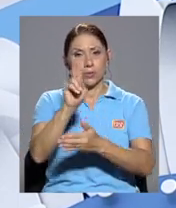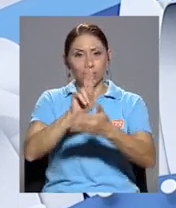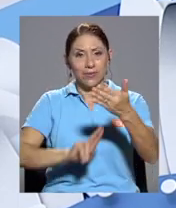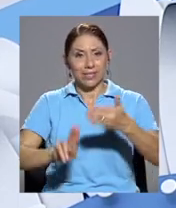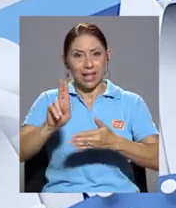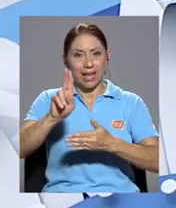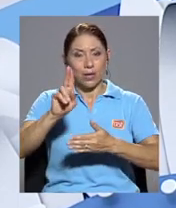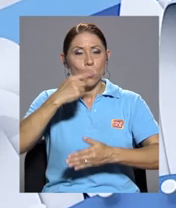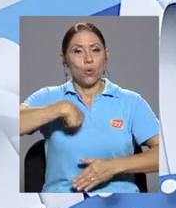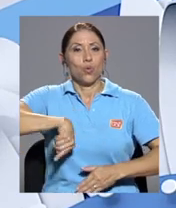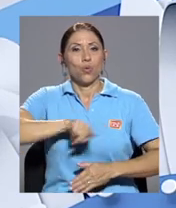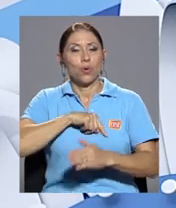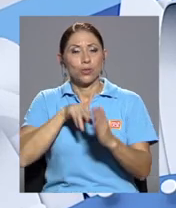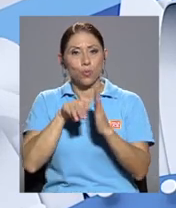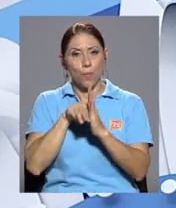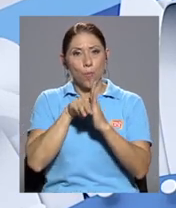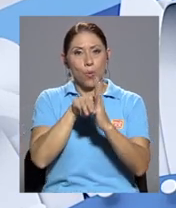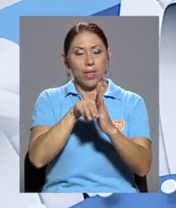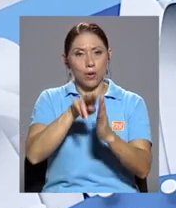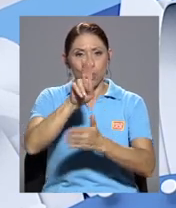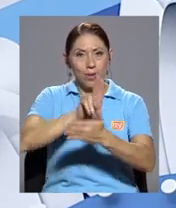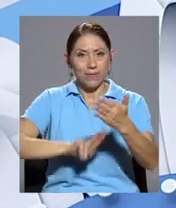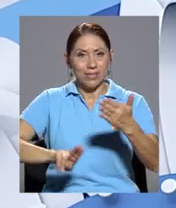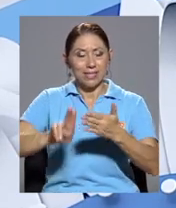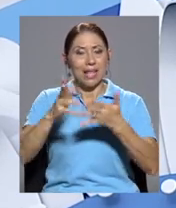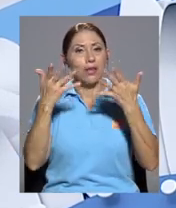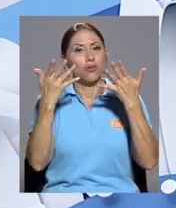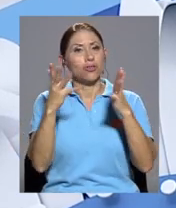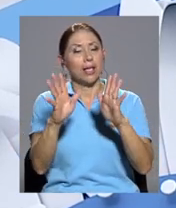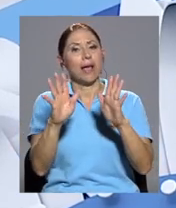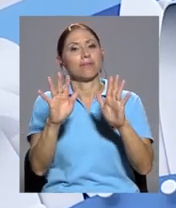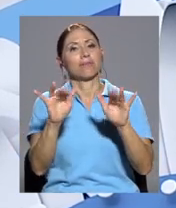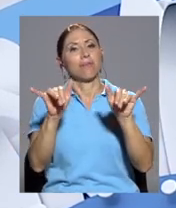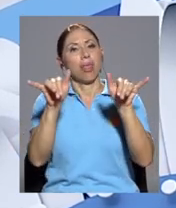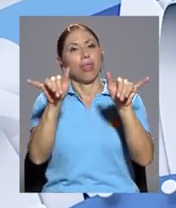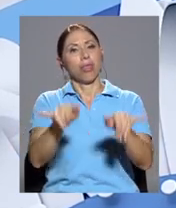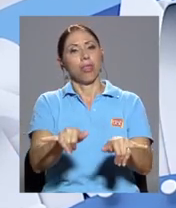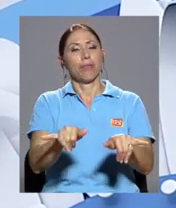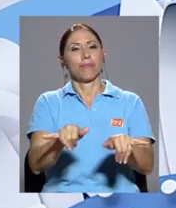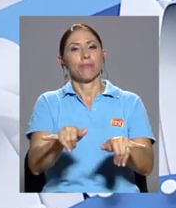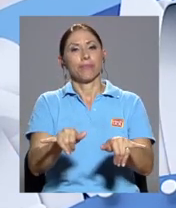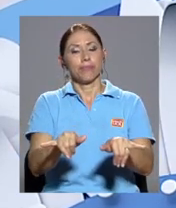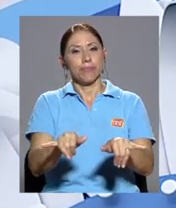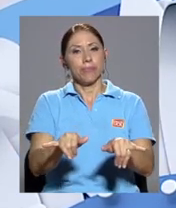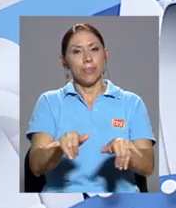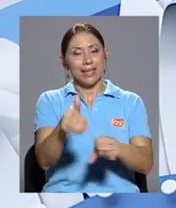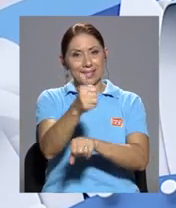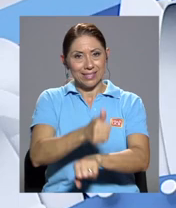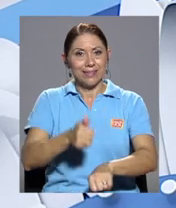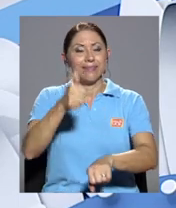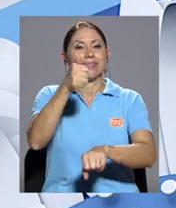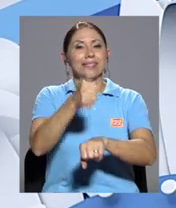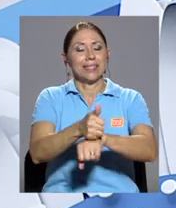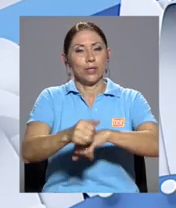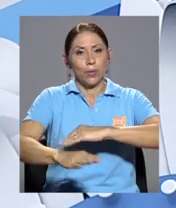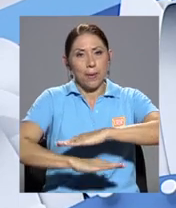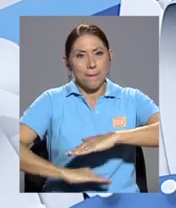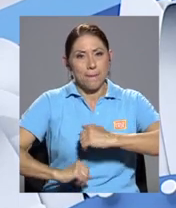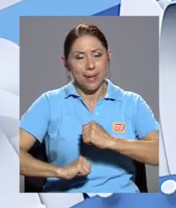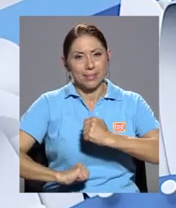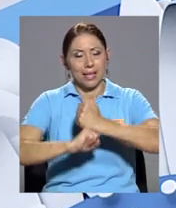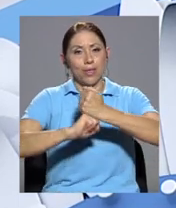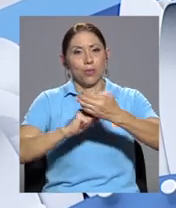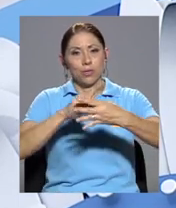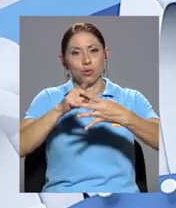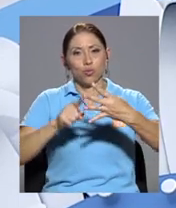nuestro modelo universitario va a quedar plasmado o montado o mejor dicho se inventado en esos